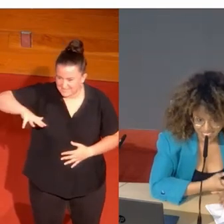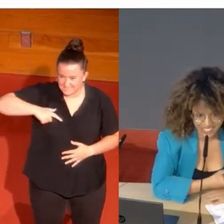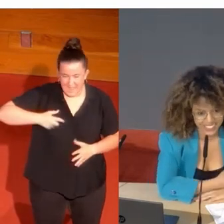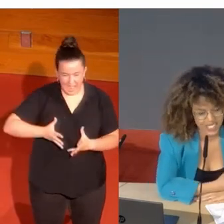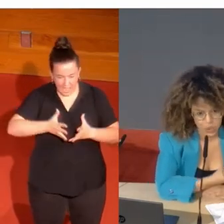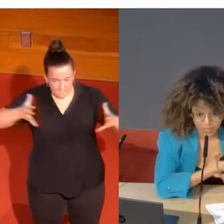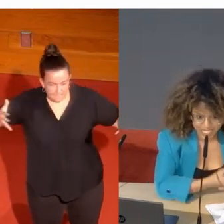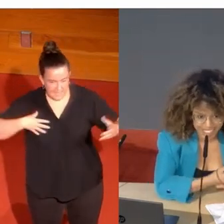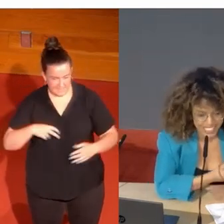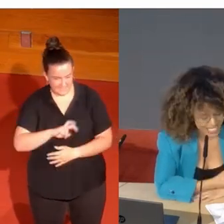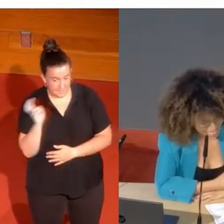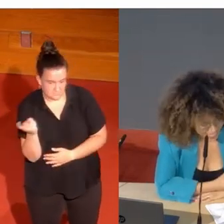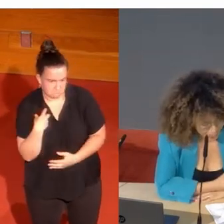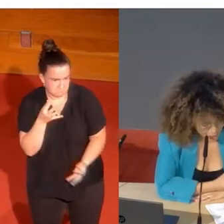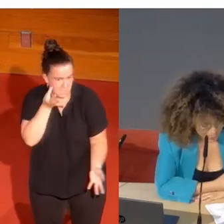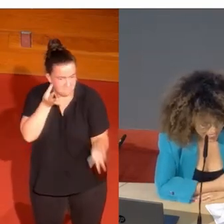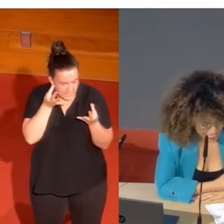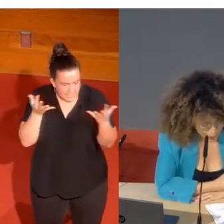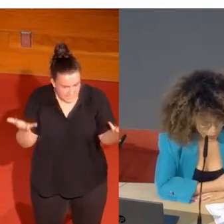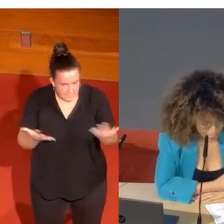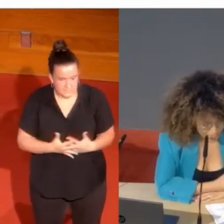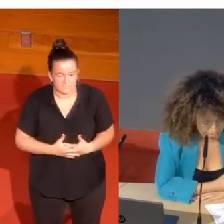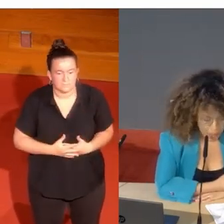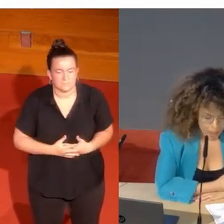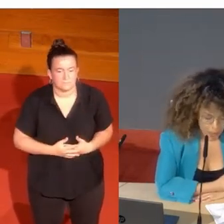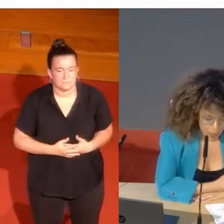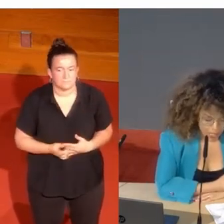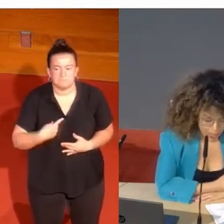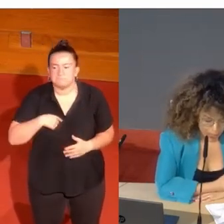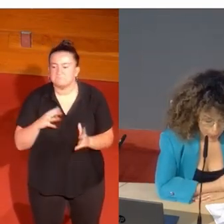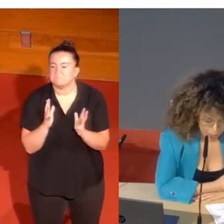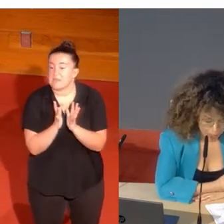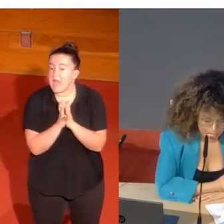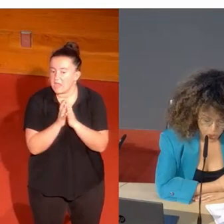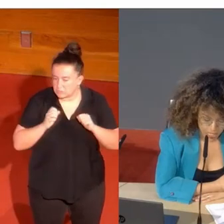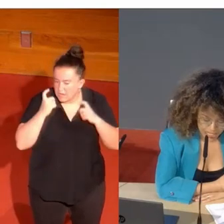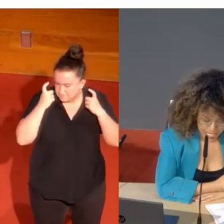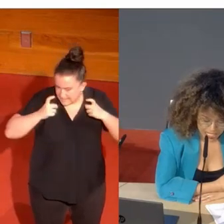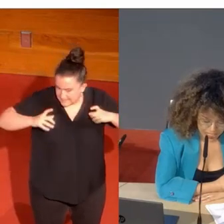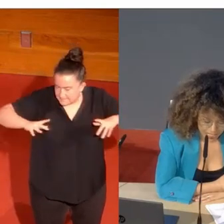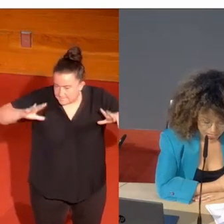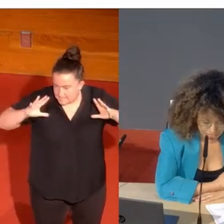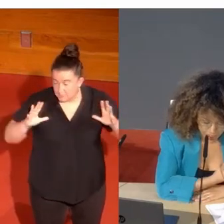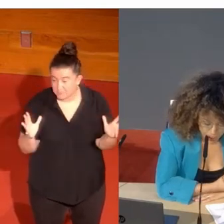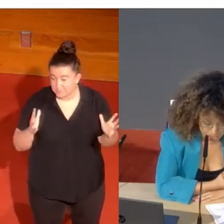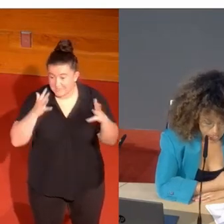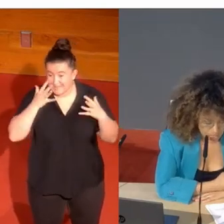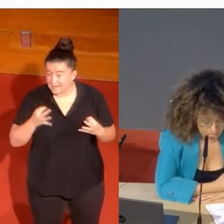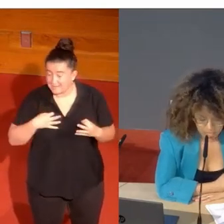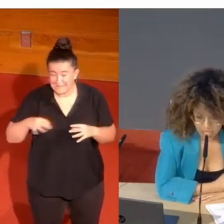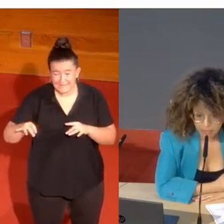diversa tiene sus matices que vamos a intentar abordar pero eh es una de las de las